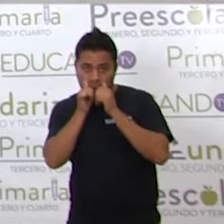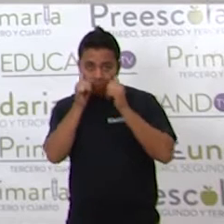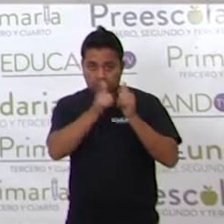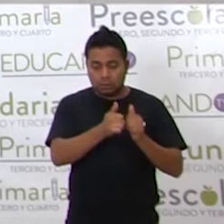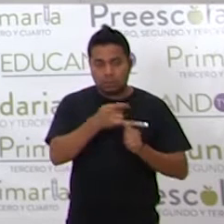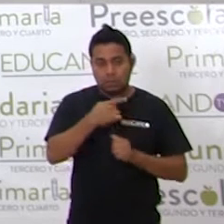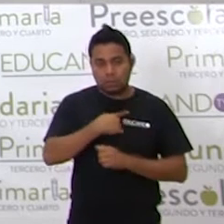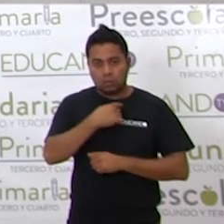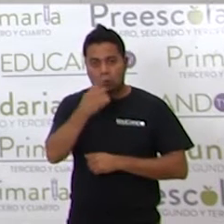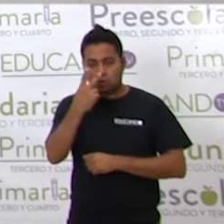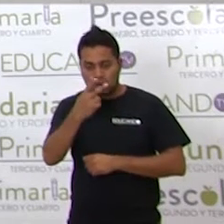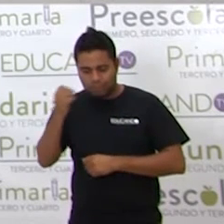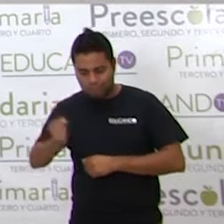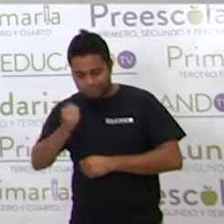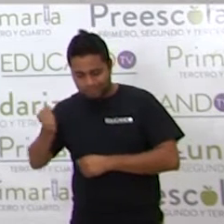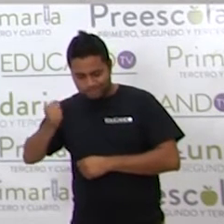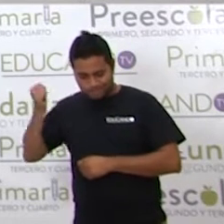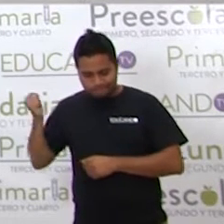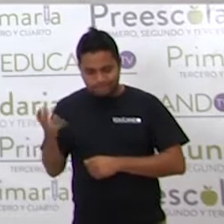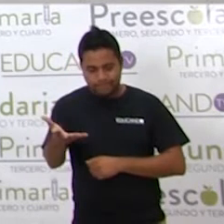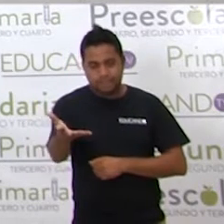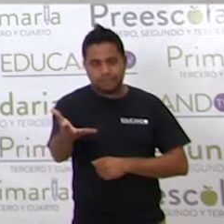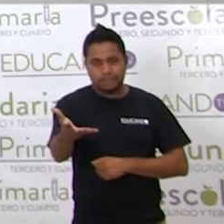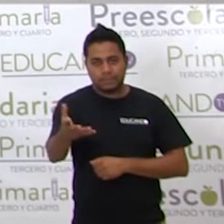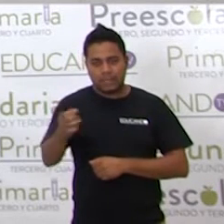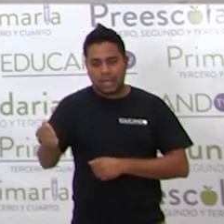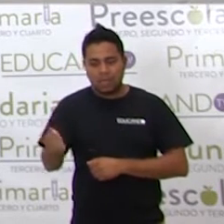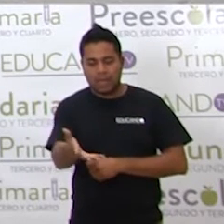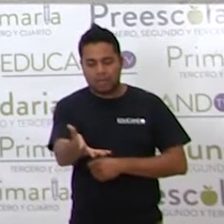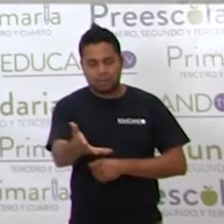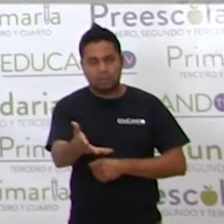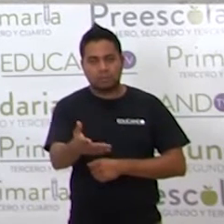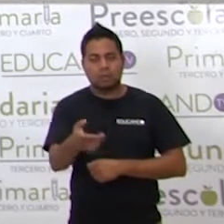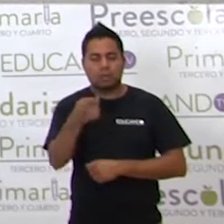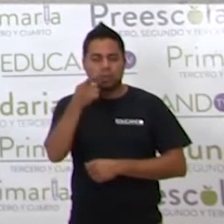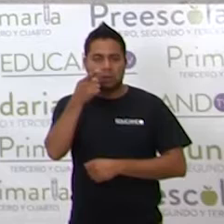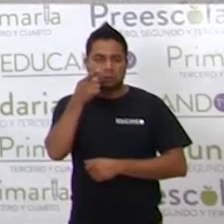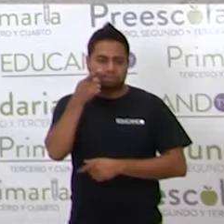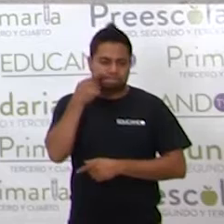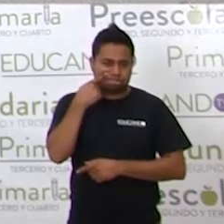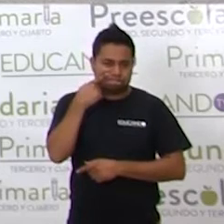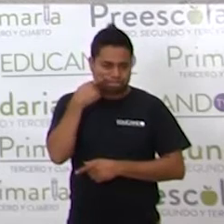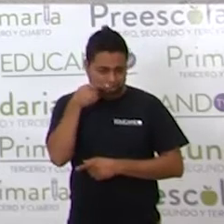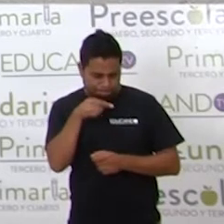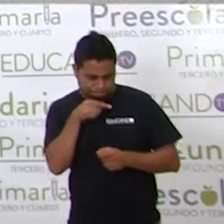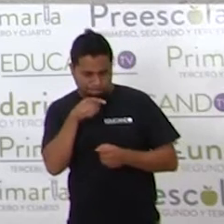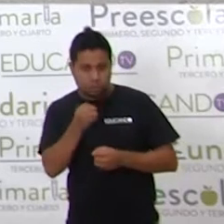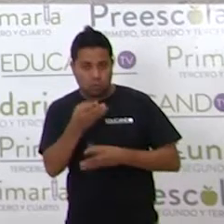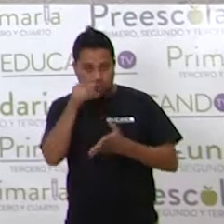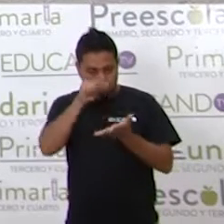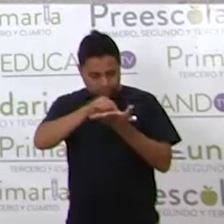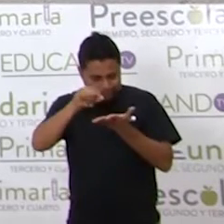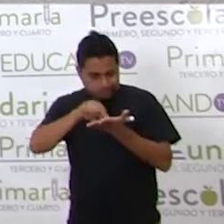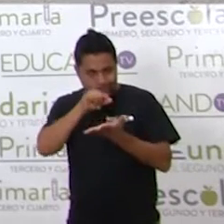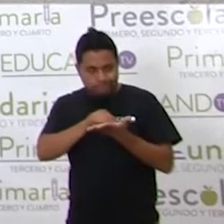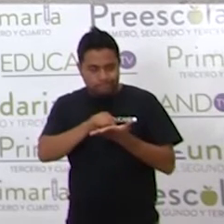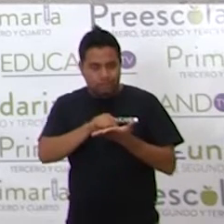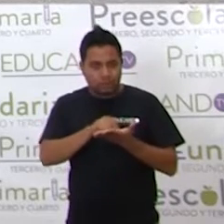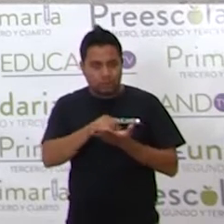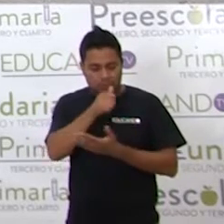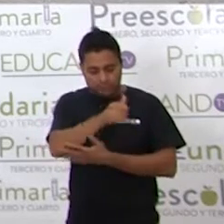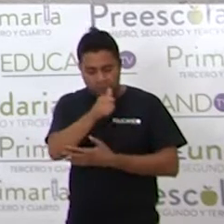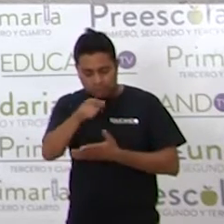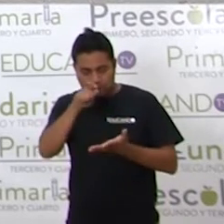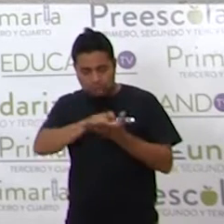voy a lanzar dos dados y vamos a ver cuántos puntos caen. Por cada